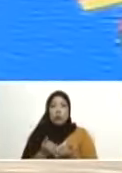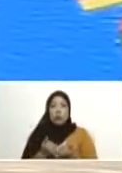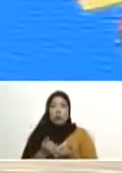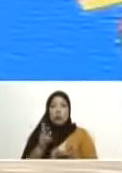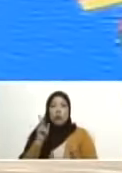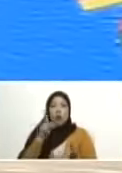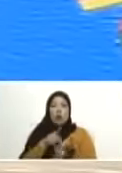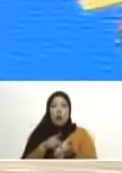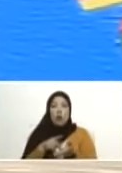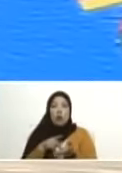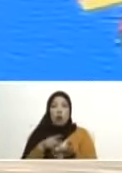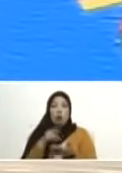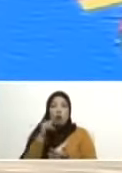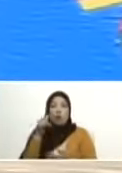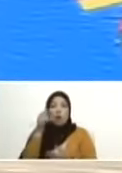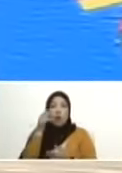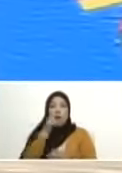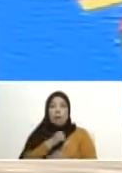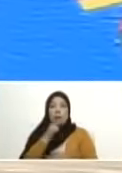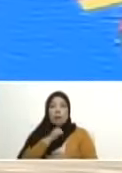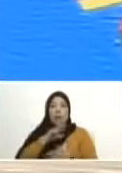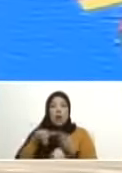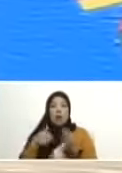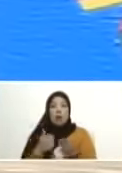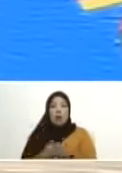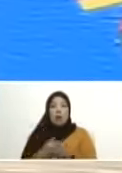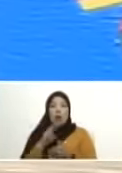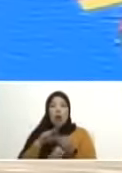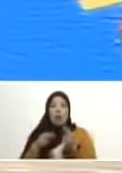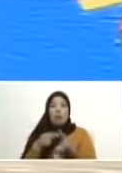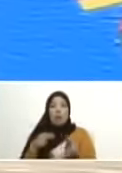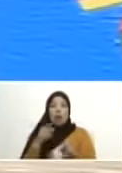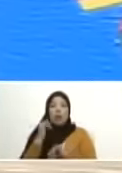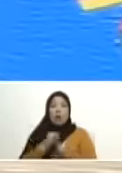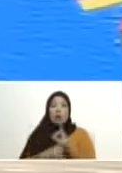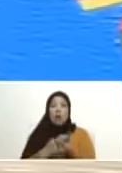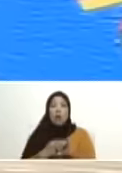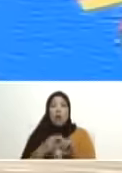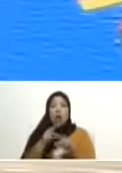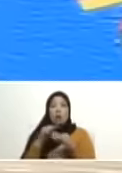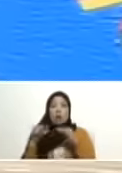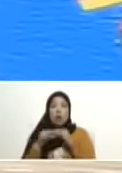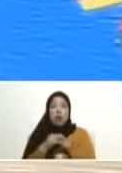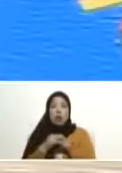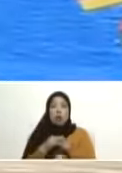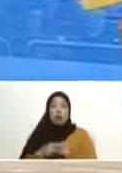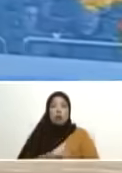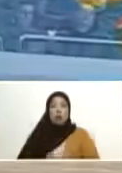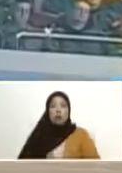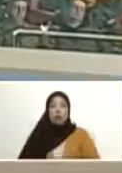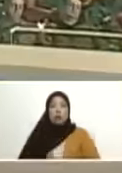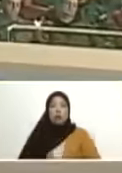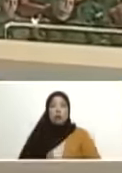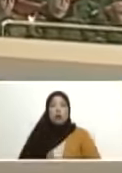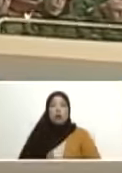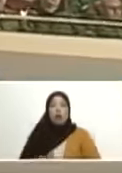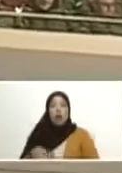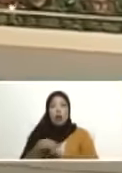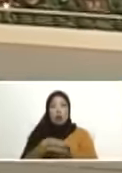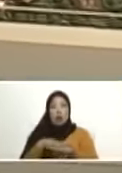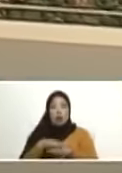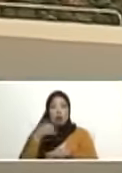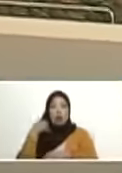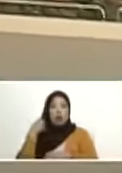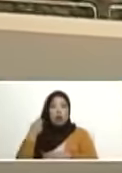definitivo, de la paciencia nacional, fue cuando Guyana, su gobierno,